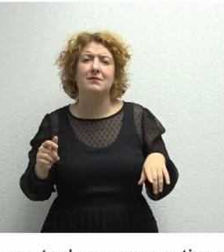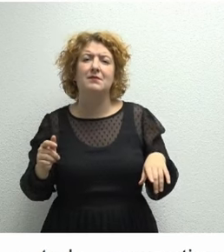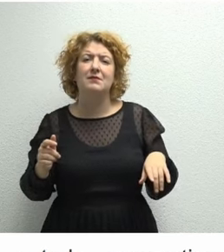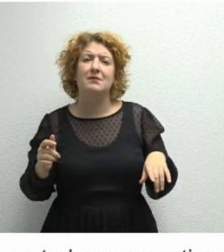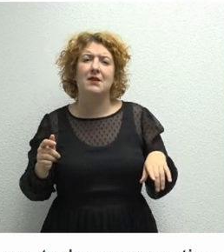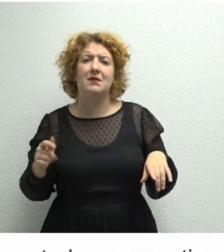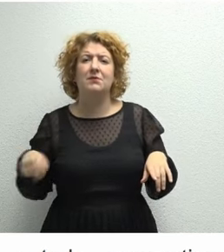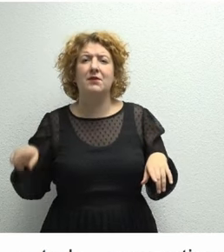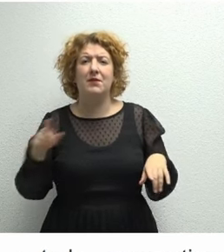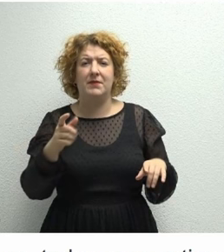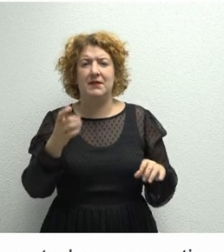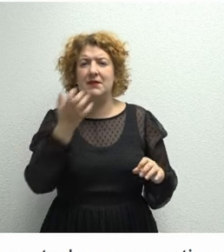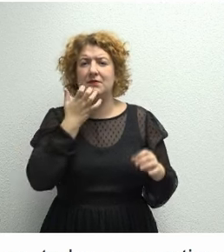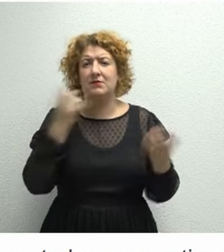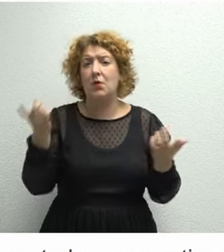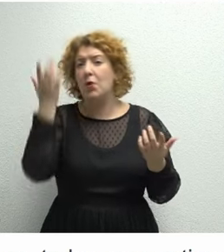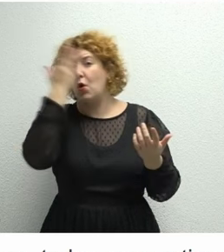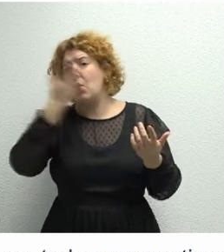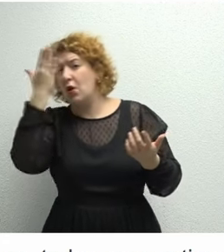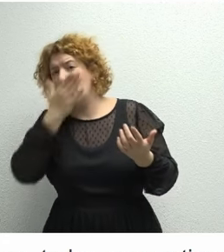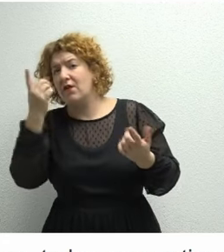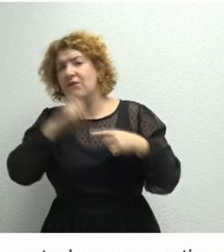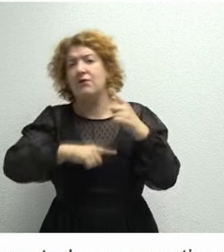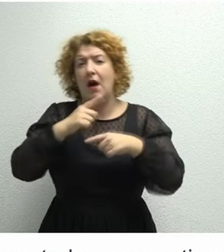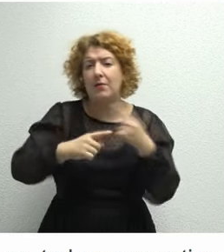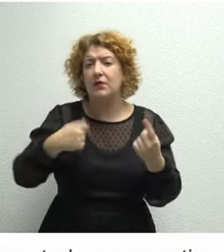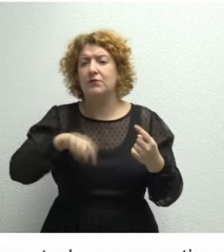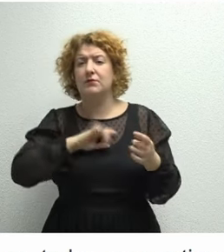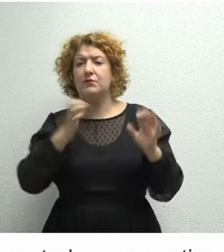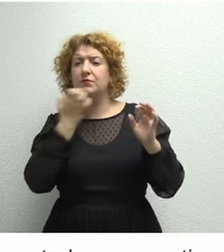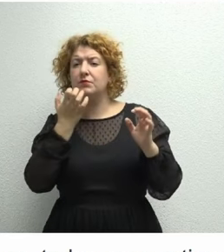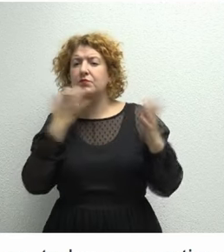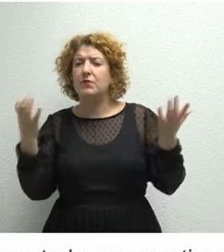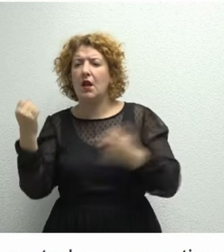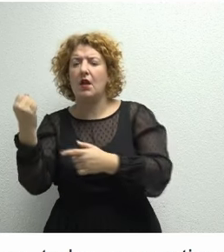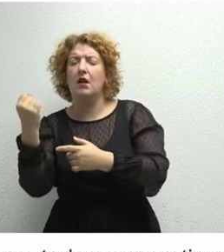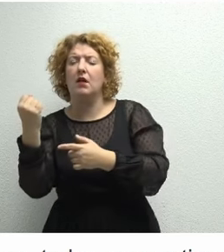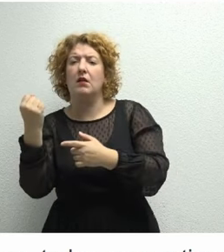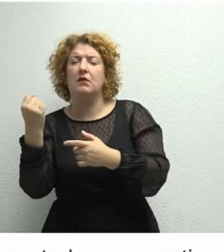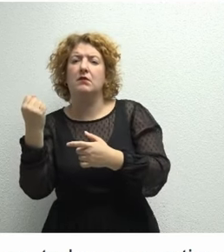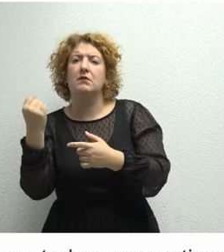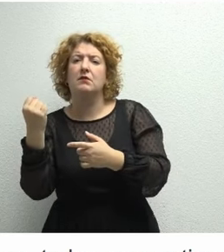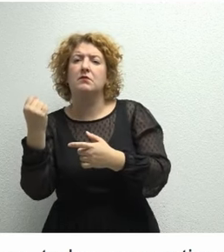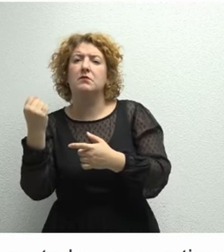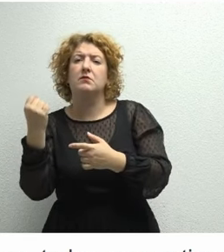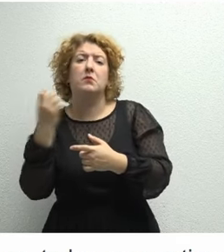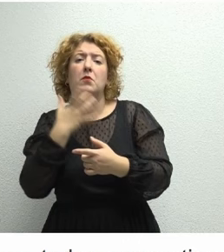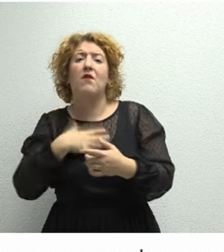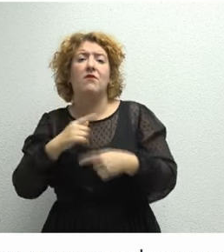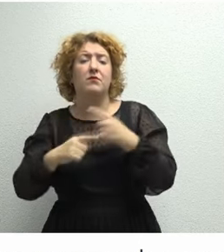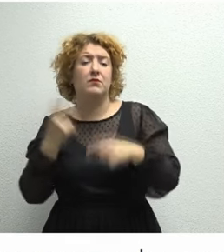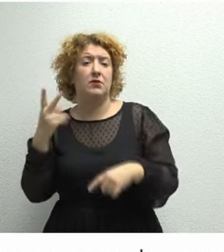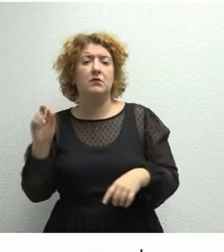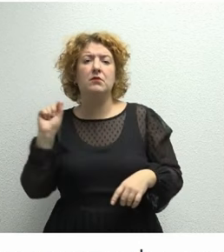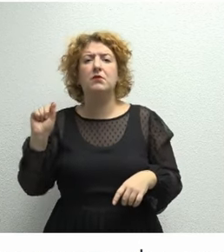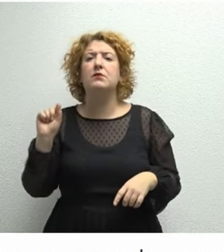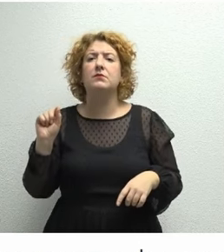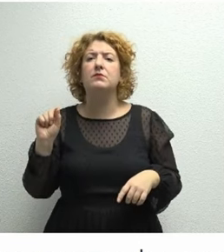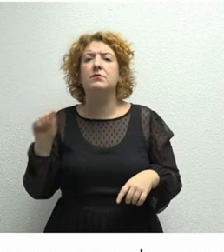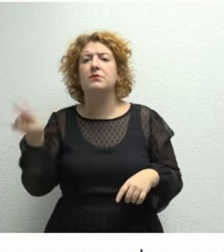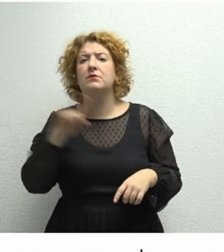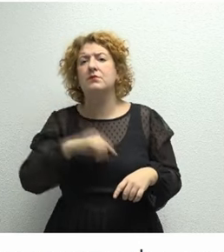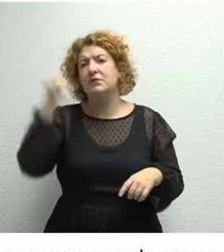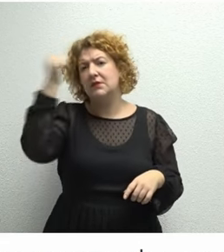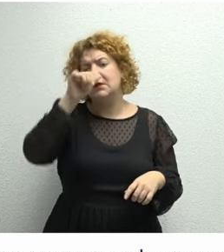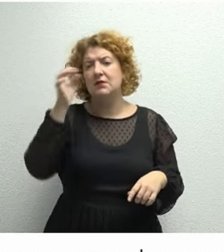lo que hacemos en el cole con las familias A lo mejor estamos interviniendo con la familia durante 20 minutos perfectamente y con el